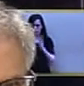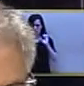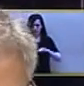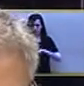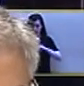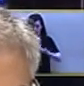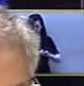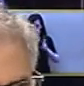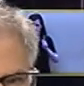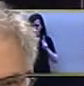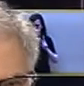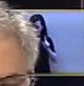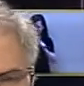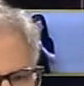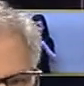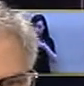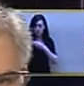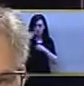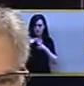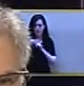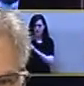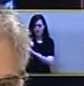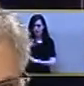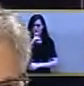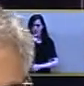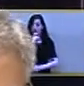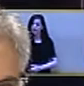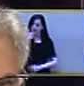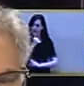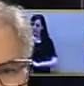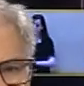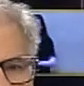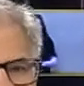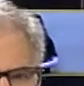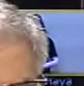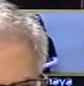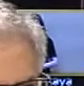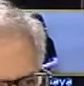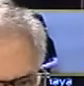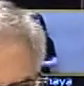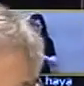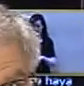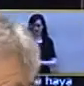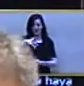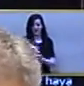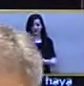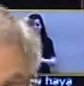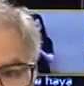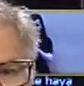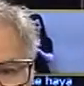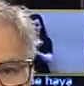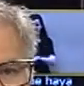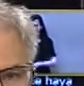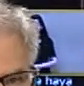podemos a xestión que flores 22 20 de diciembre el oro es estratosférico en ese momento así en ese momento